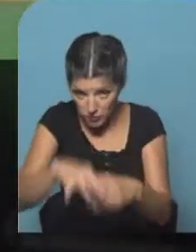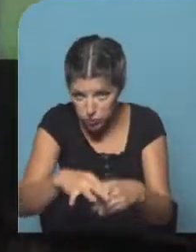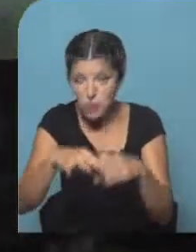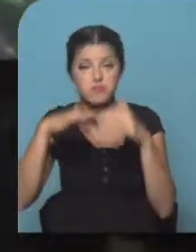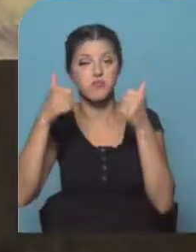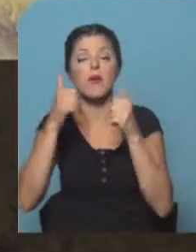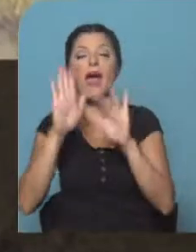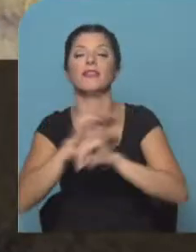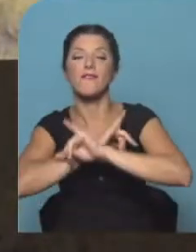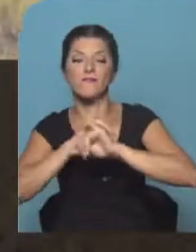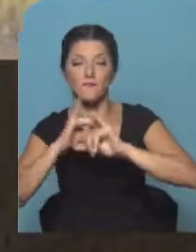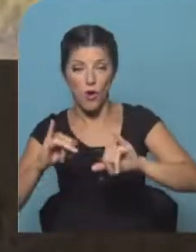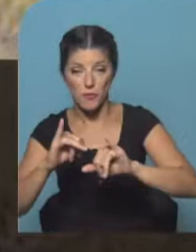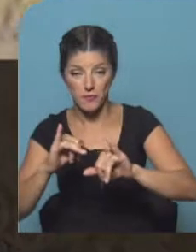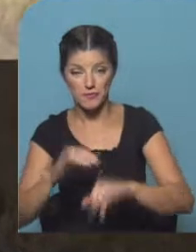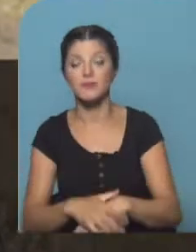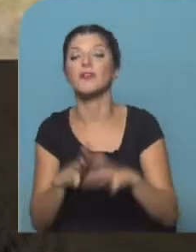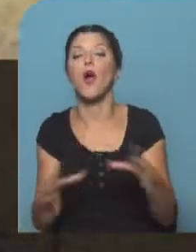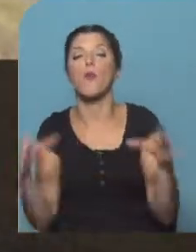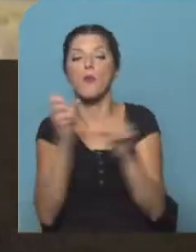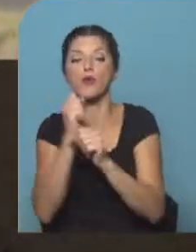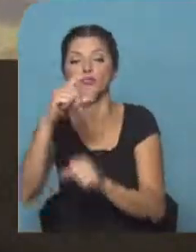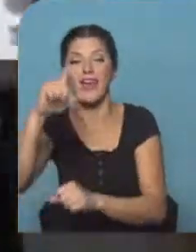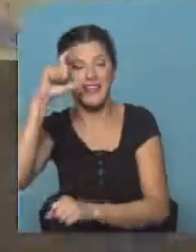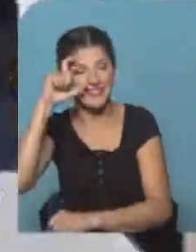el informe semanal de la Bolsa de Cereales.